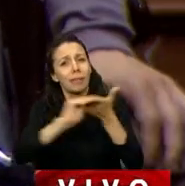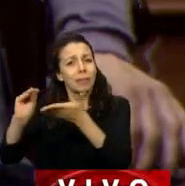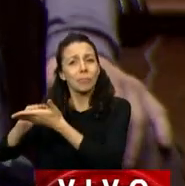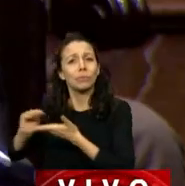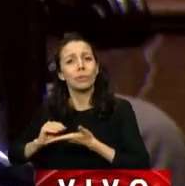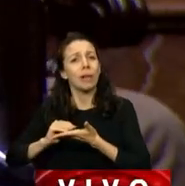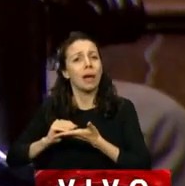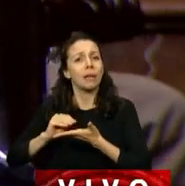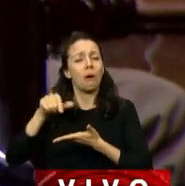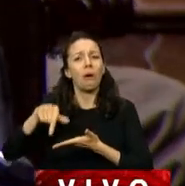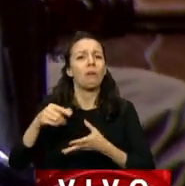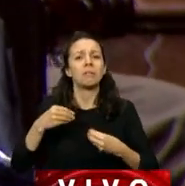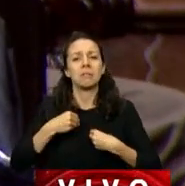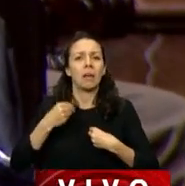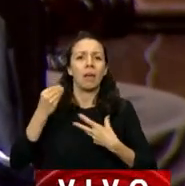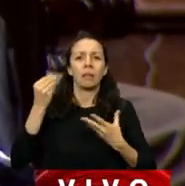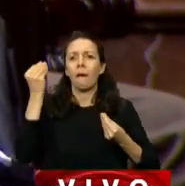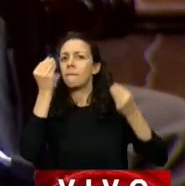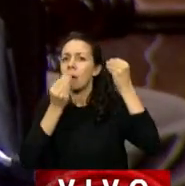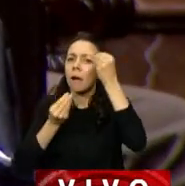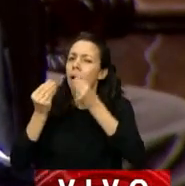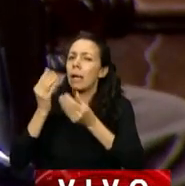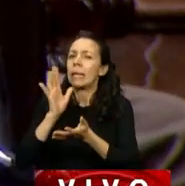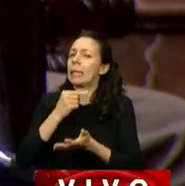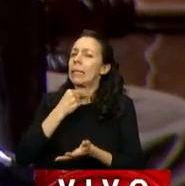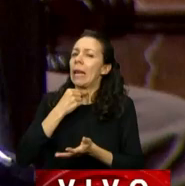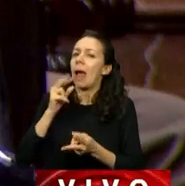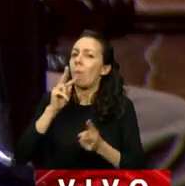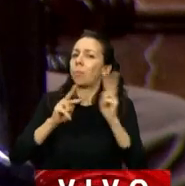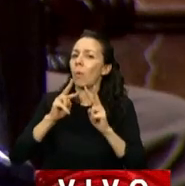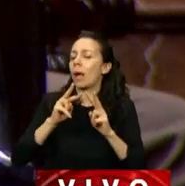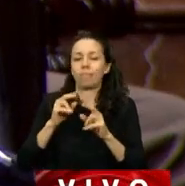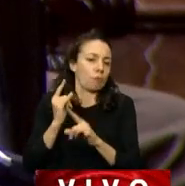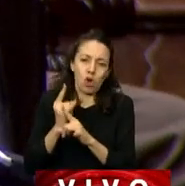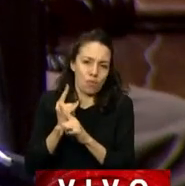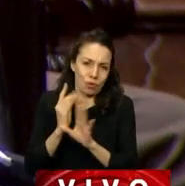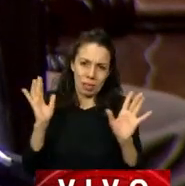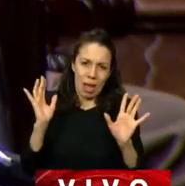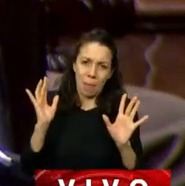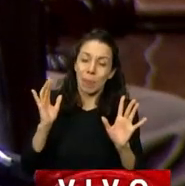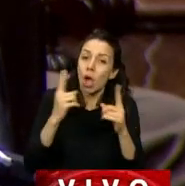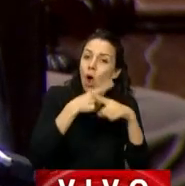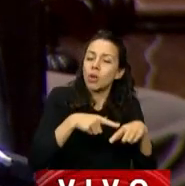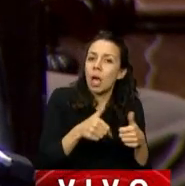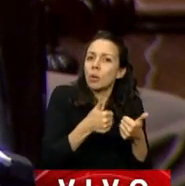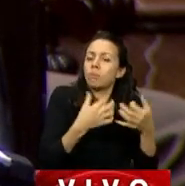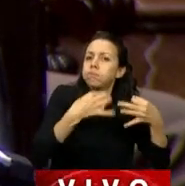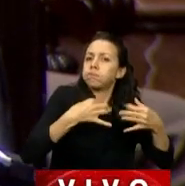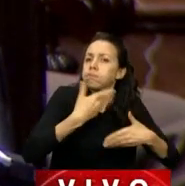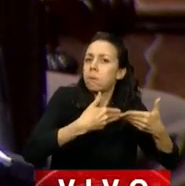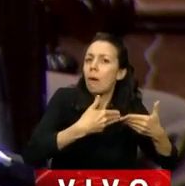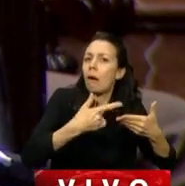tan preocupados y quieran teñir, como hacen siempre, a todo lo bueno, teñirlo de